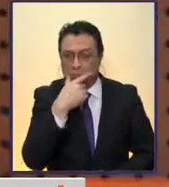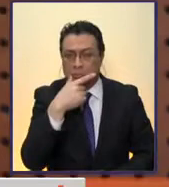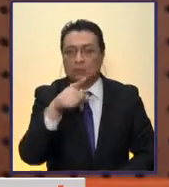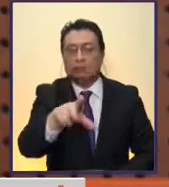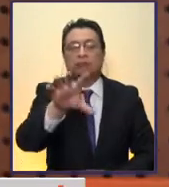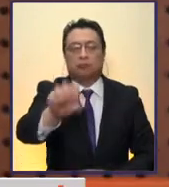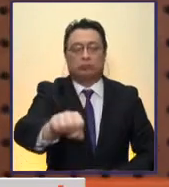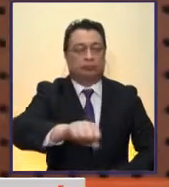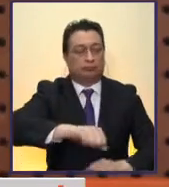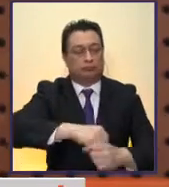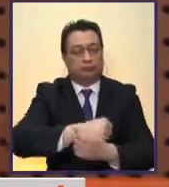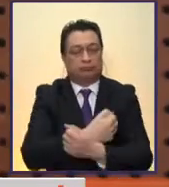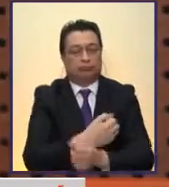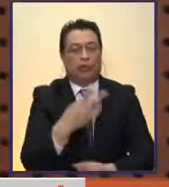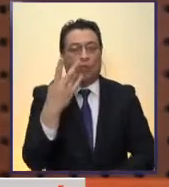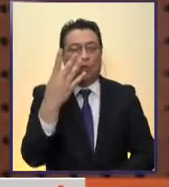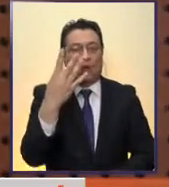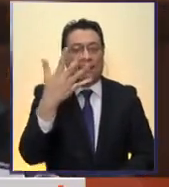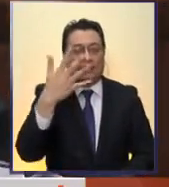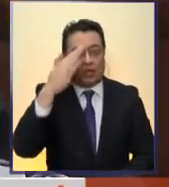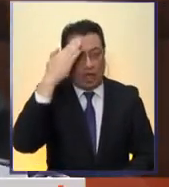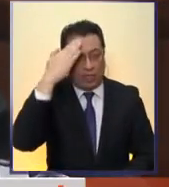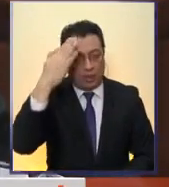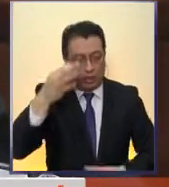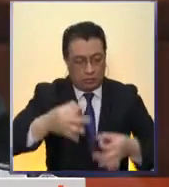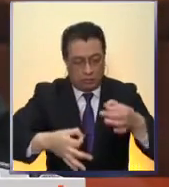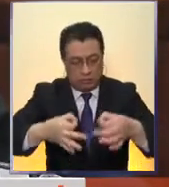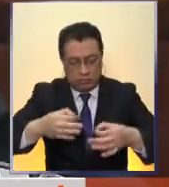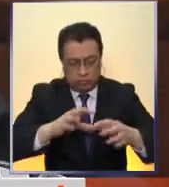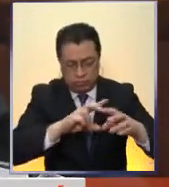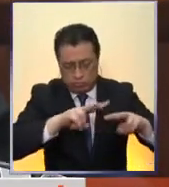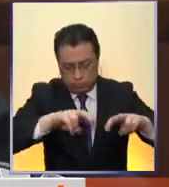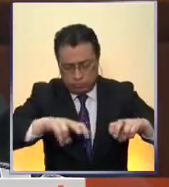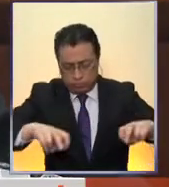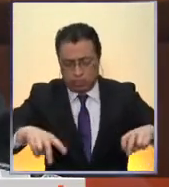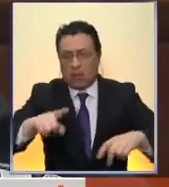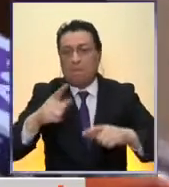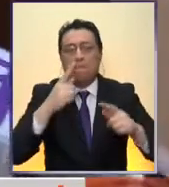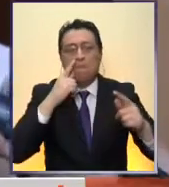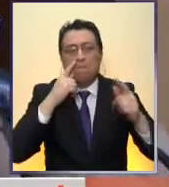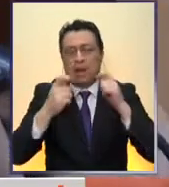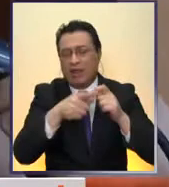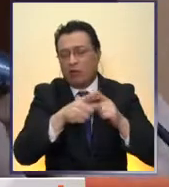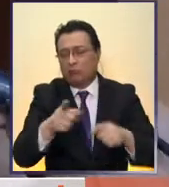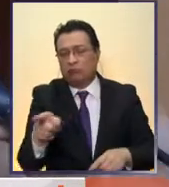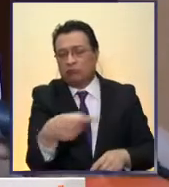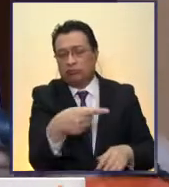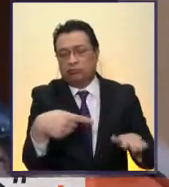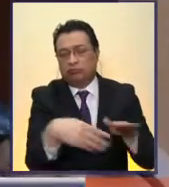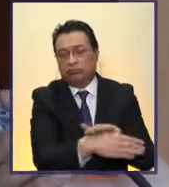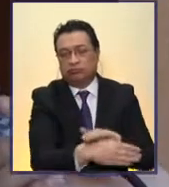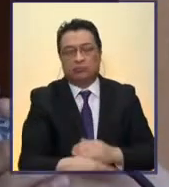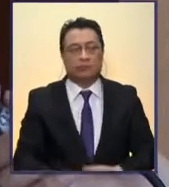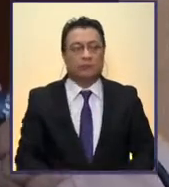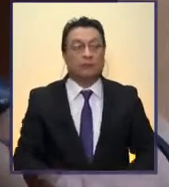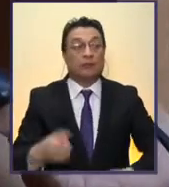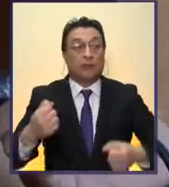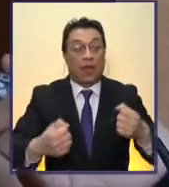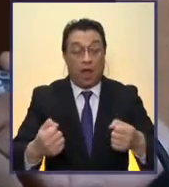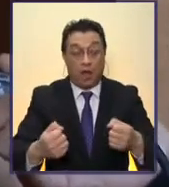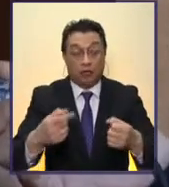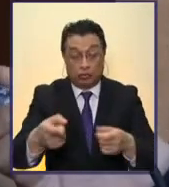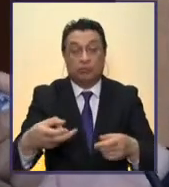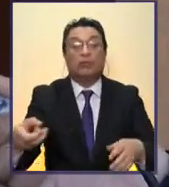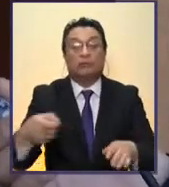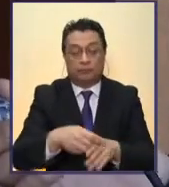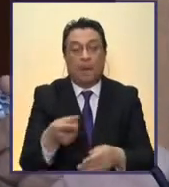prisión preventiva durante 45 días. Lo declaró un peligro para la sociedad. Llega en un vehículo del cual había pagado una parte, pero